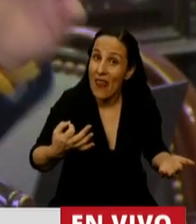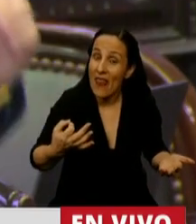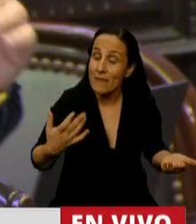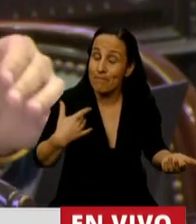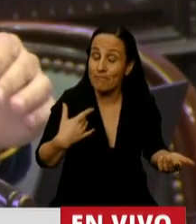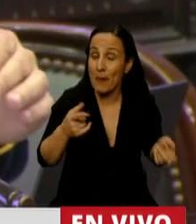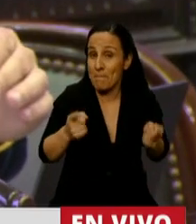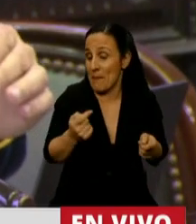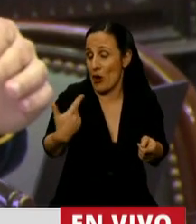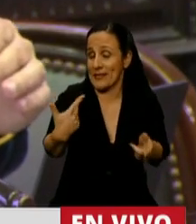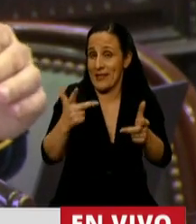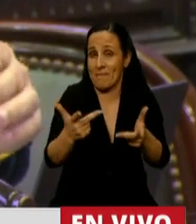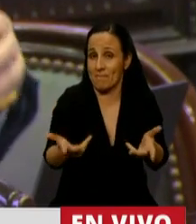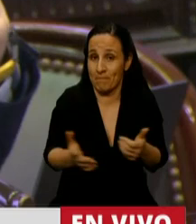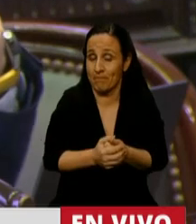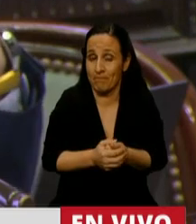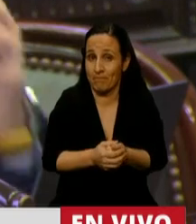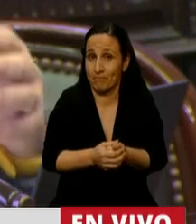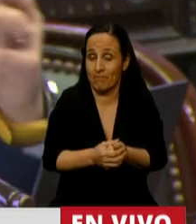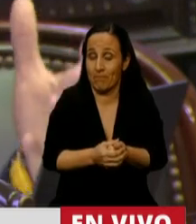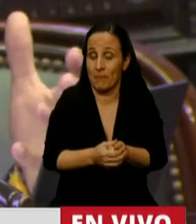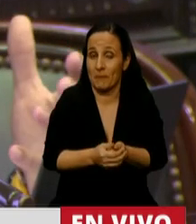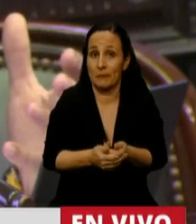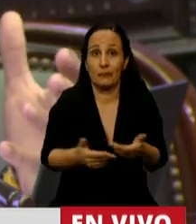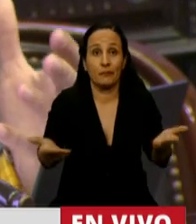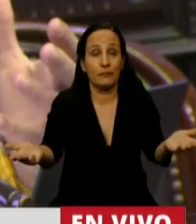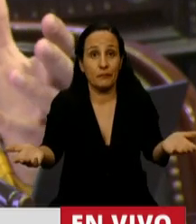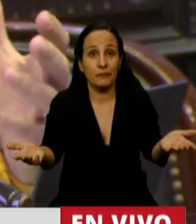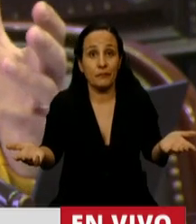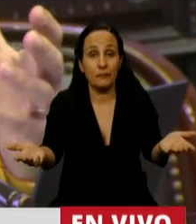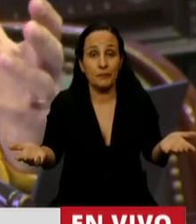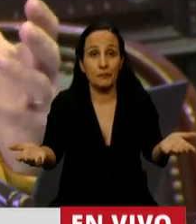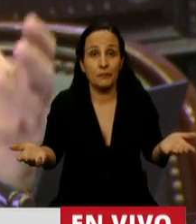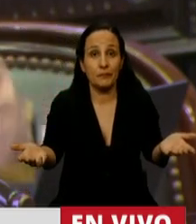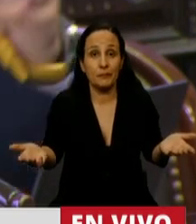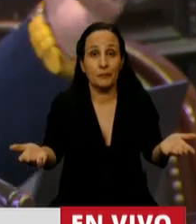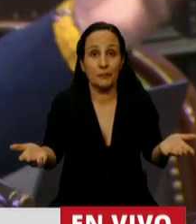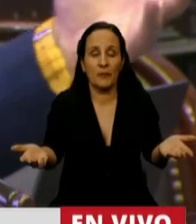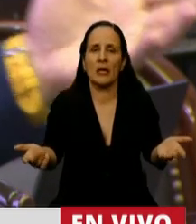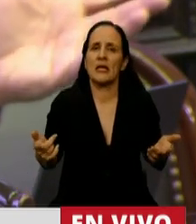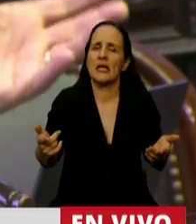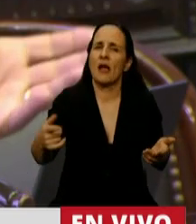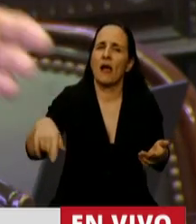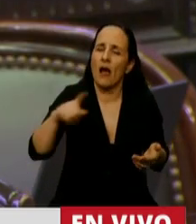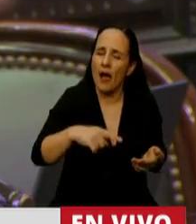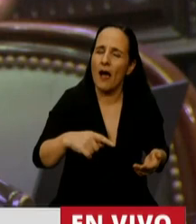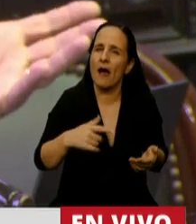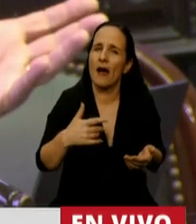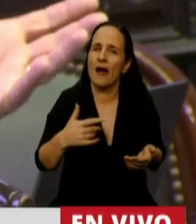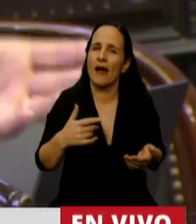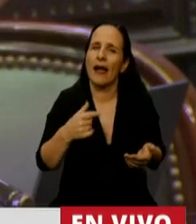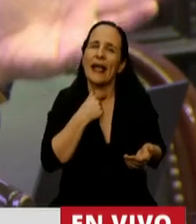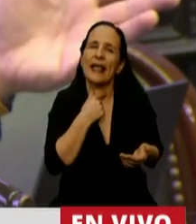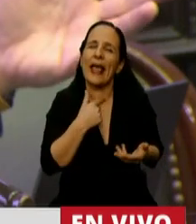vuelvo a lo que dije recién si se trata de ser condescendiente desde acá para quedar